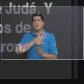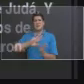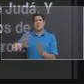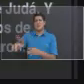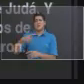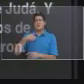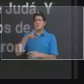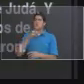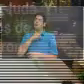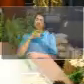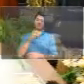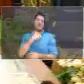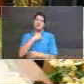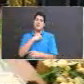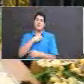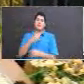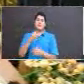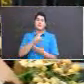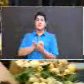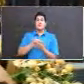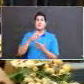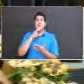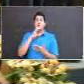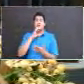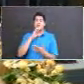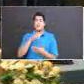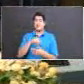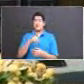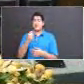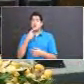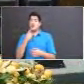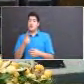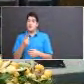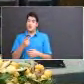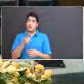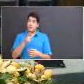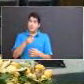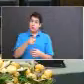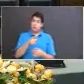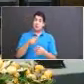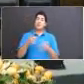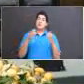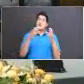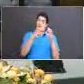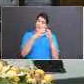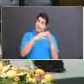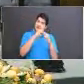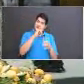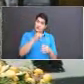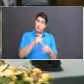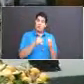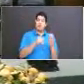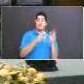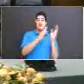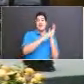cena. Ah, ¿no quieres? Pero si eres de la tribu de Judá y vives aquí, eres cristiano y te tocó aquí. Sí,